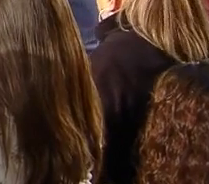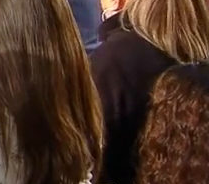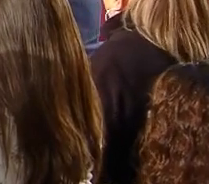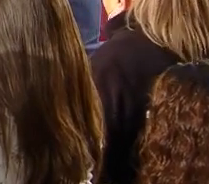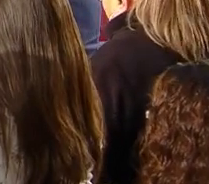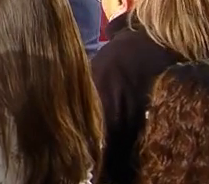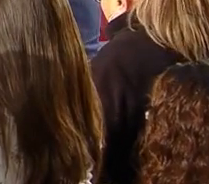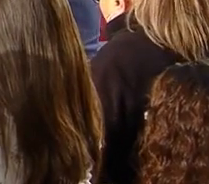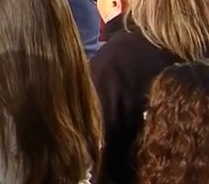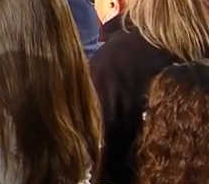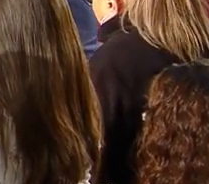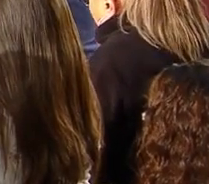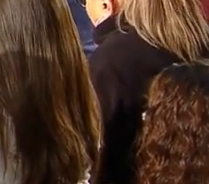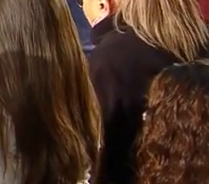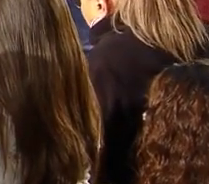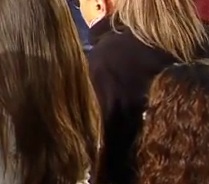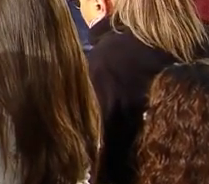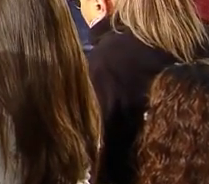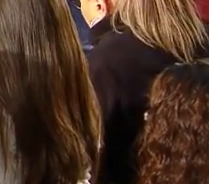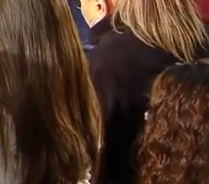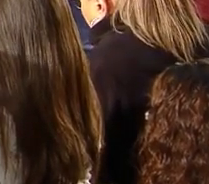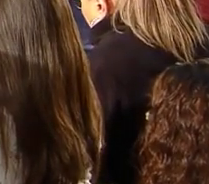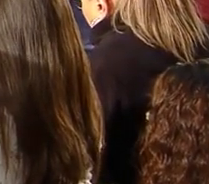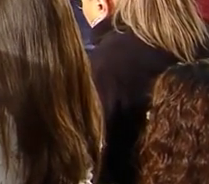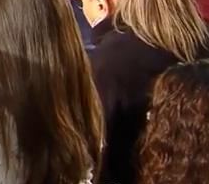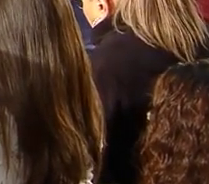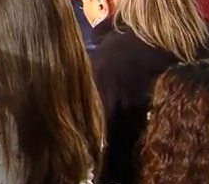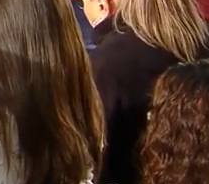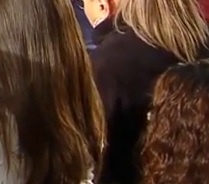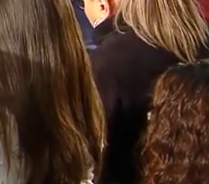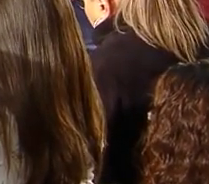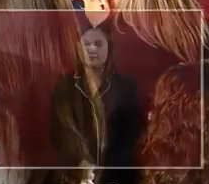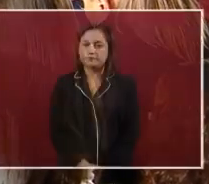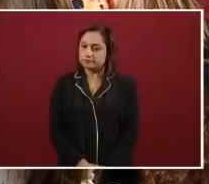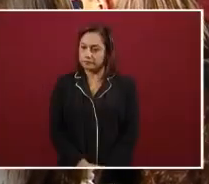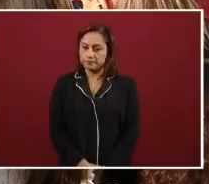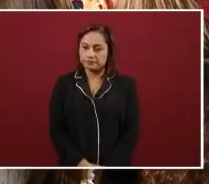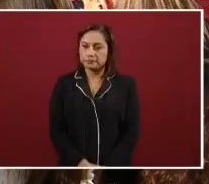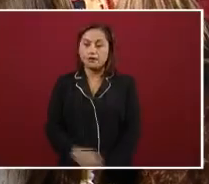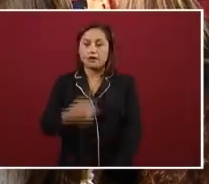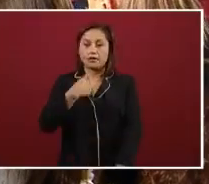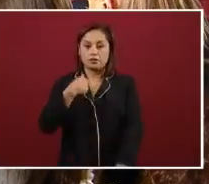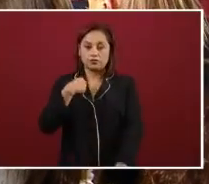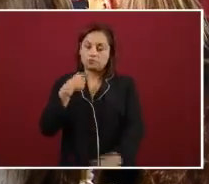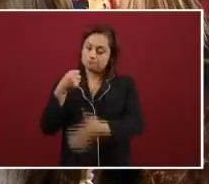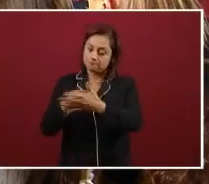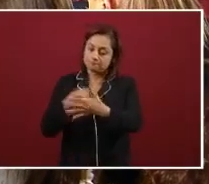Y voy a seguir insistiendo para que se apruebe en el Congreso